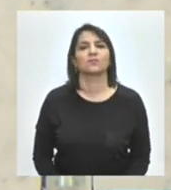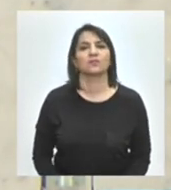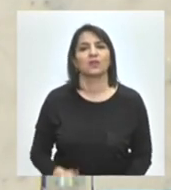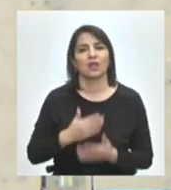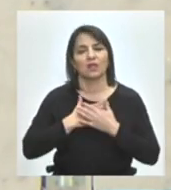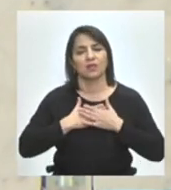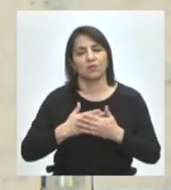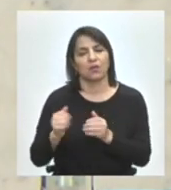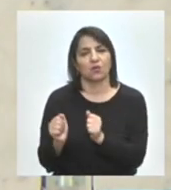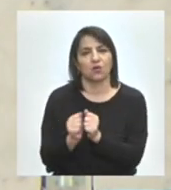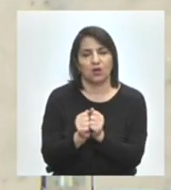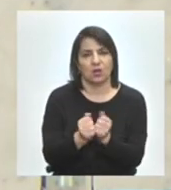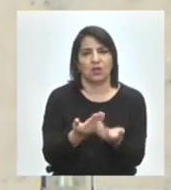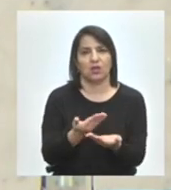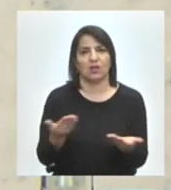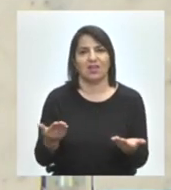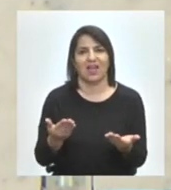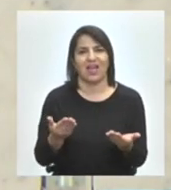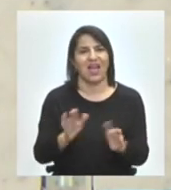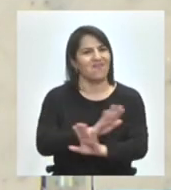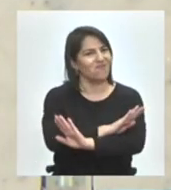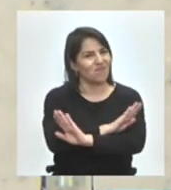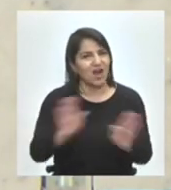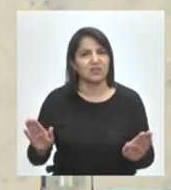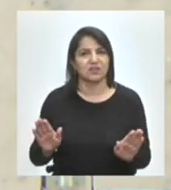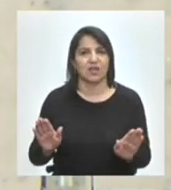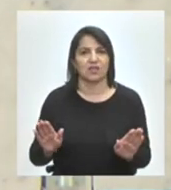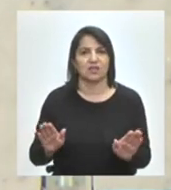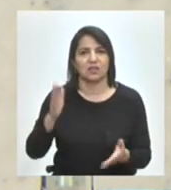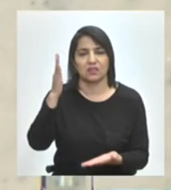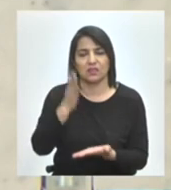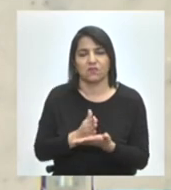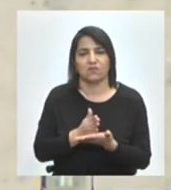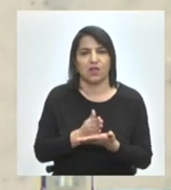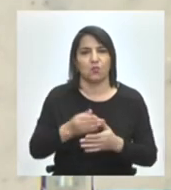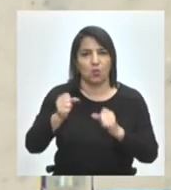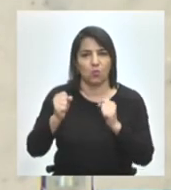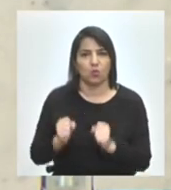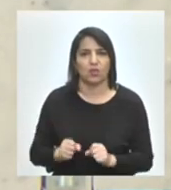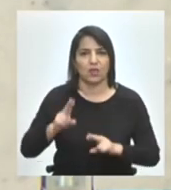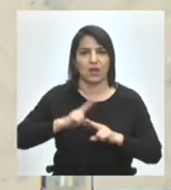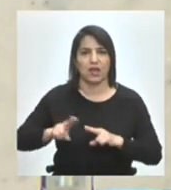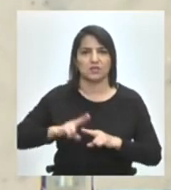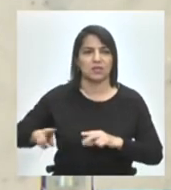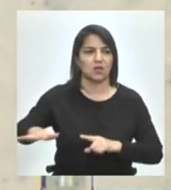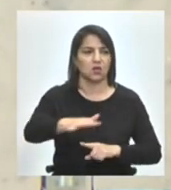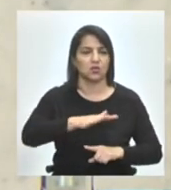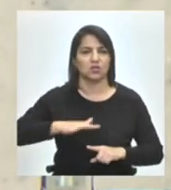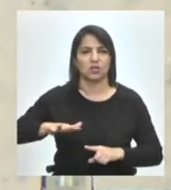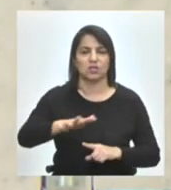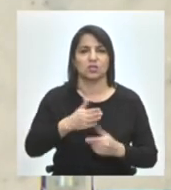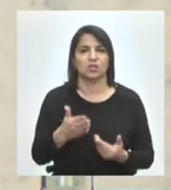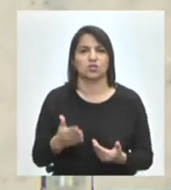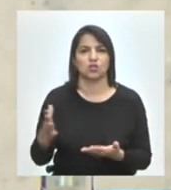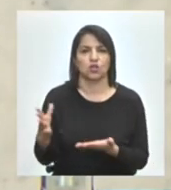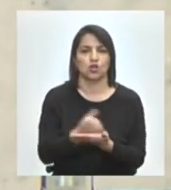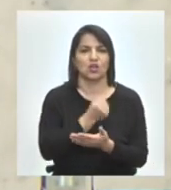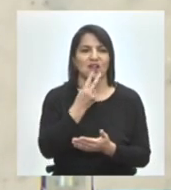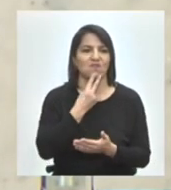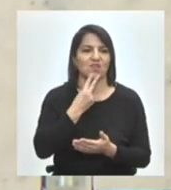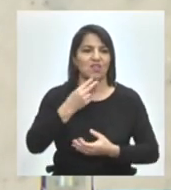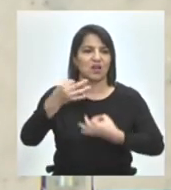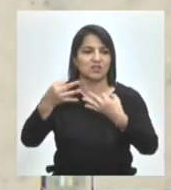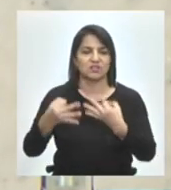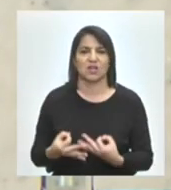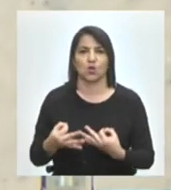Estimados colegas, basta ya. Tenemos que ser capaces de generar las condiciones para una vida segura